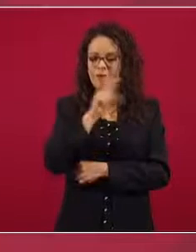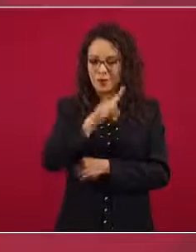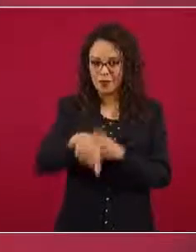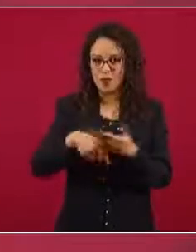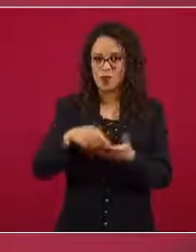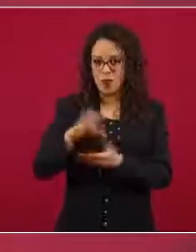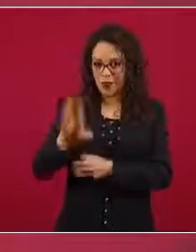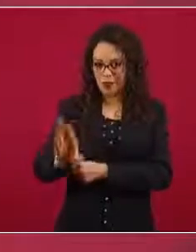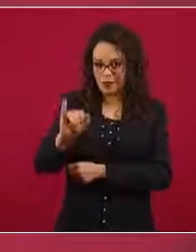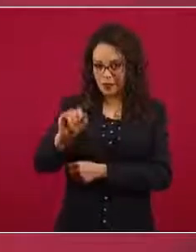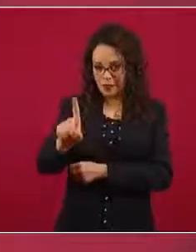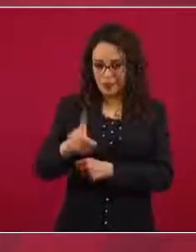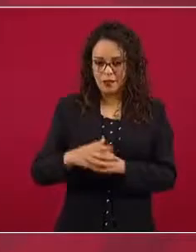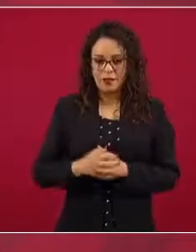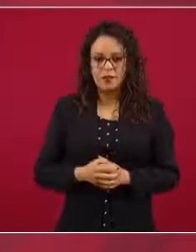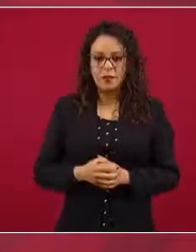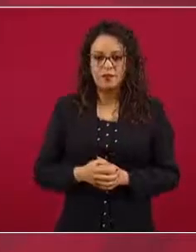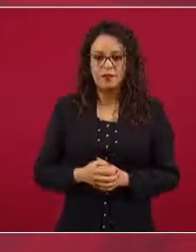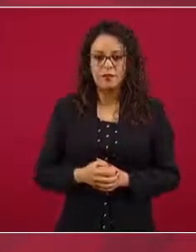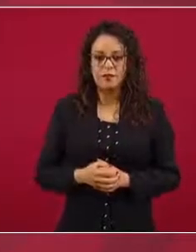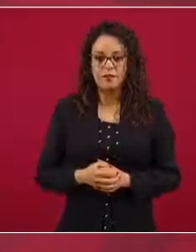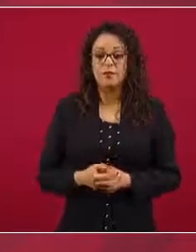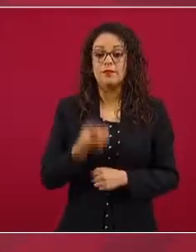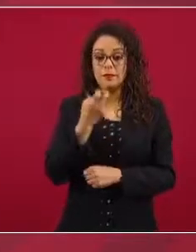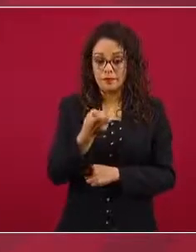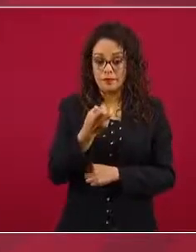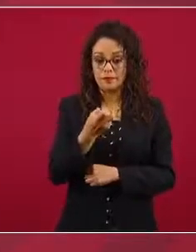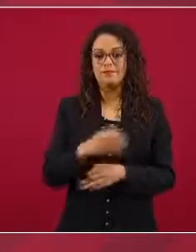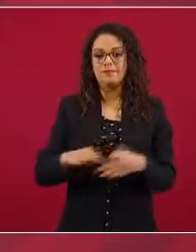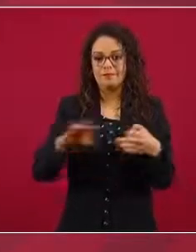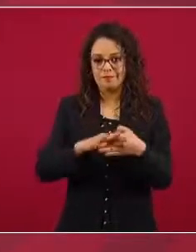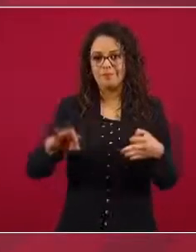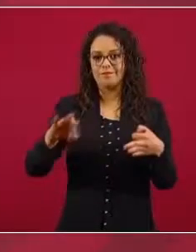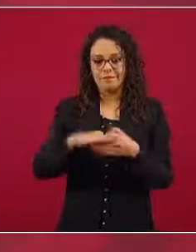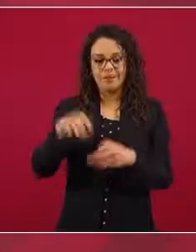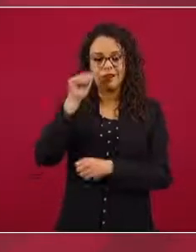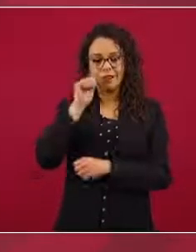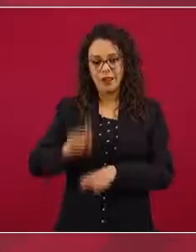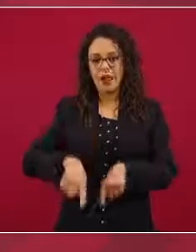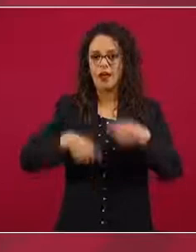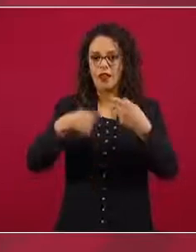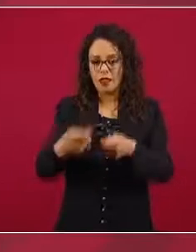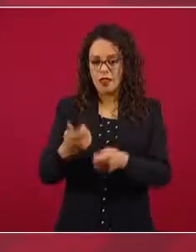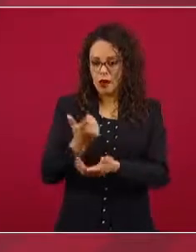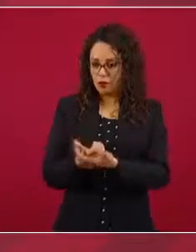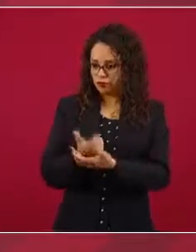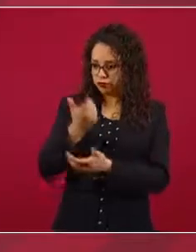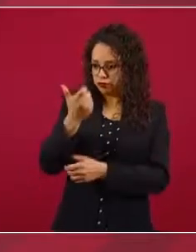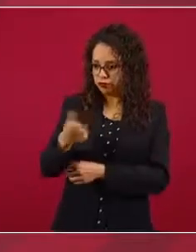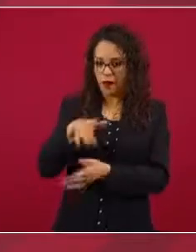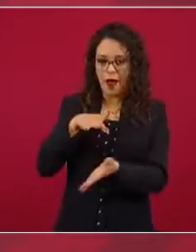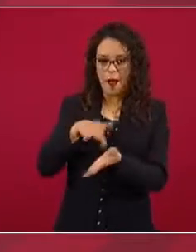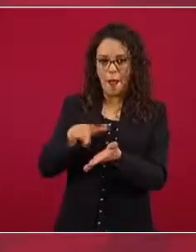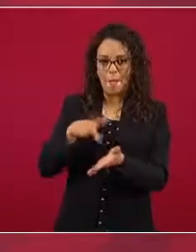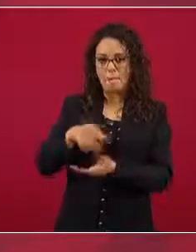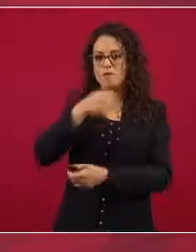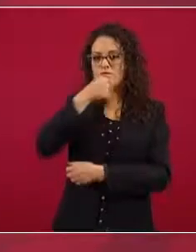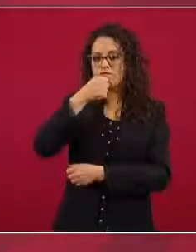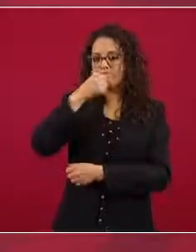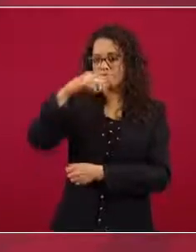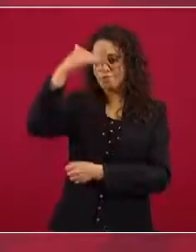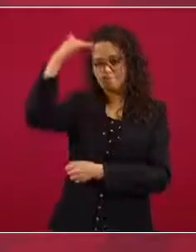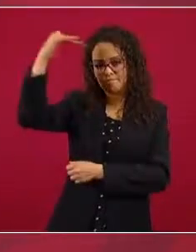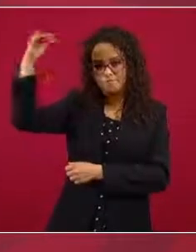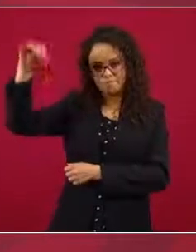Constantemente en estos centros integradores se entregan los apoyos a los adultos mayores. Ya hay